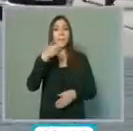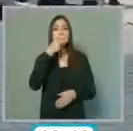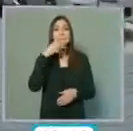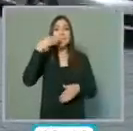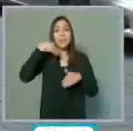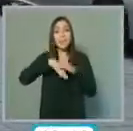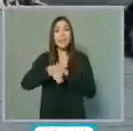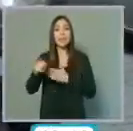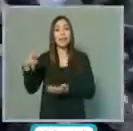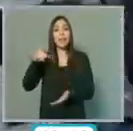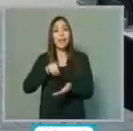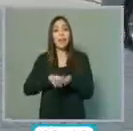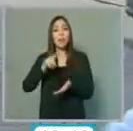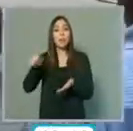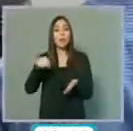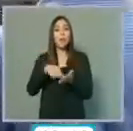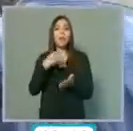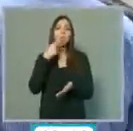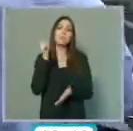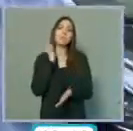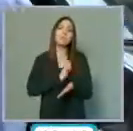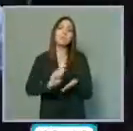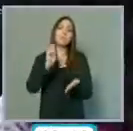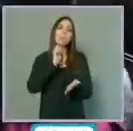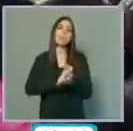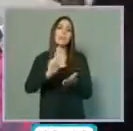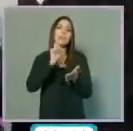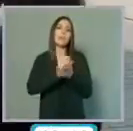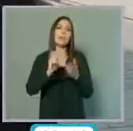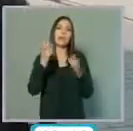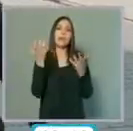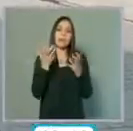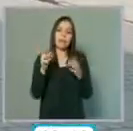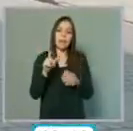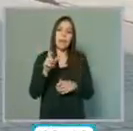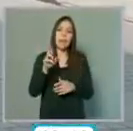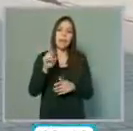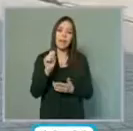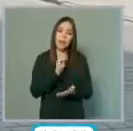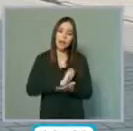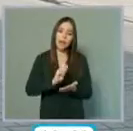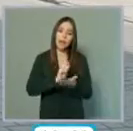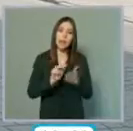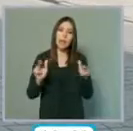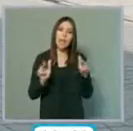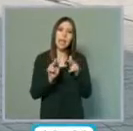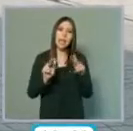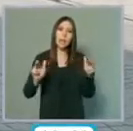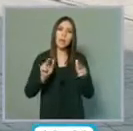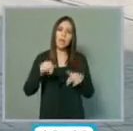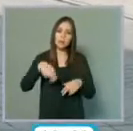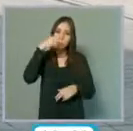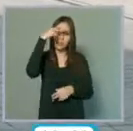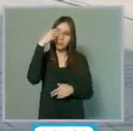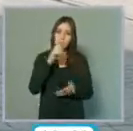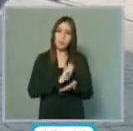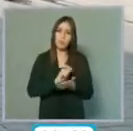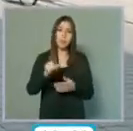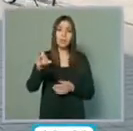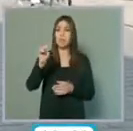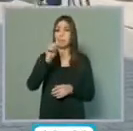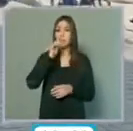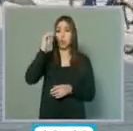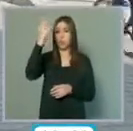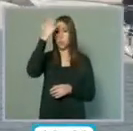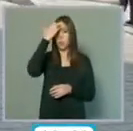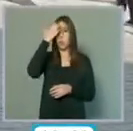del himno nacional. Ojo, no conocía a González Bocanegra. Él, por su parte, que